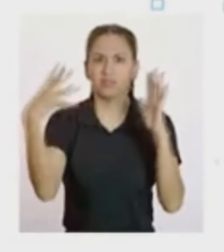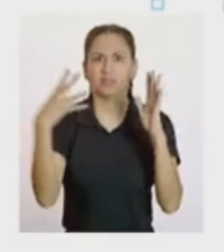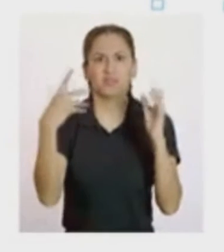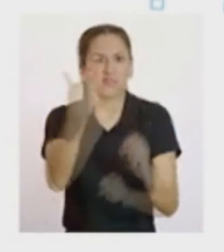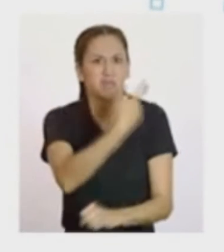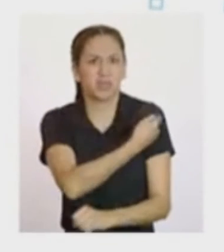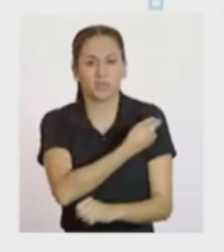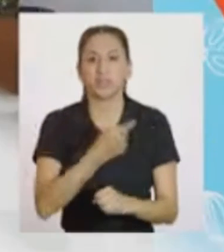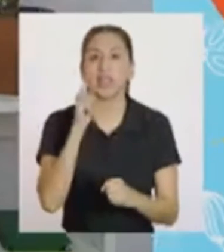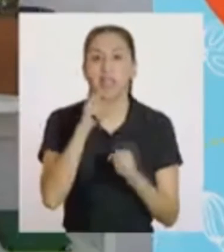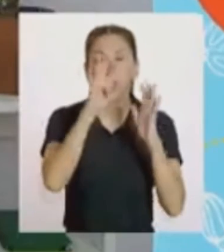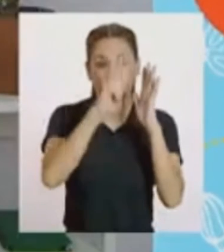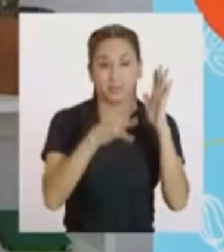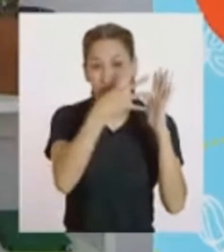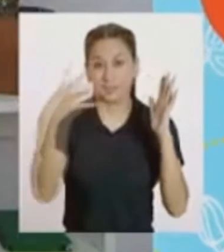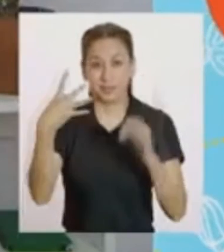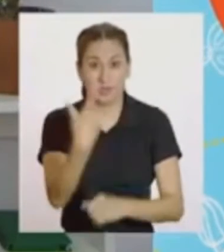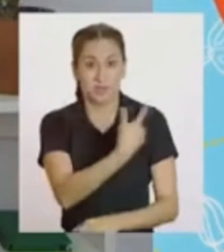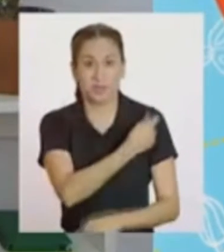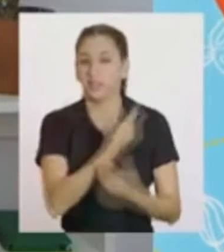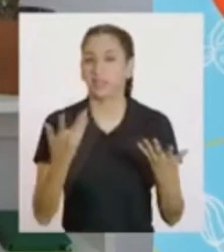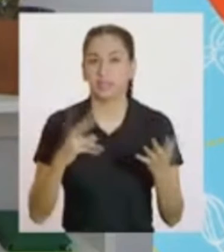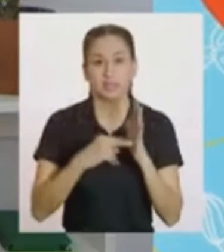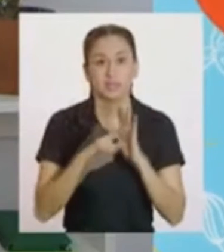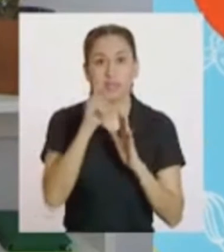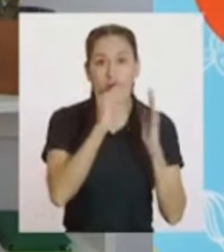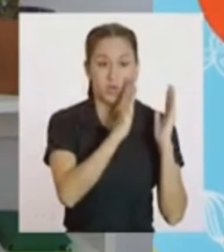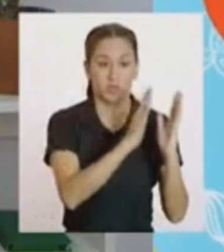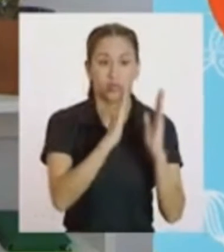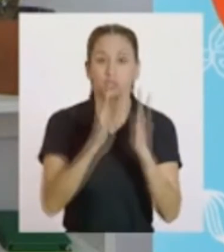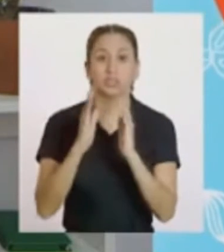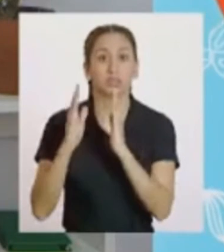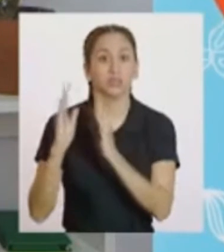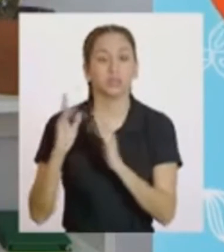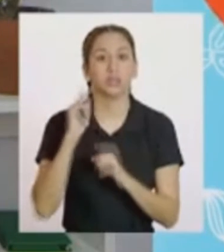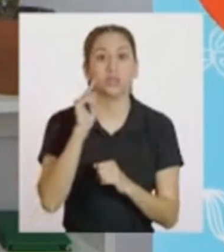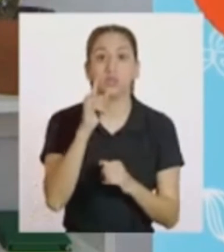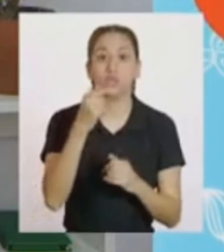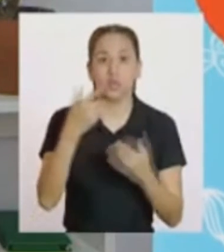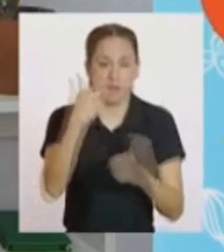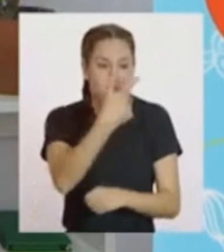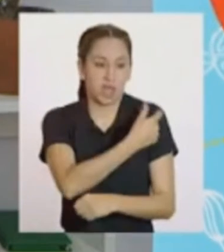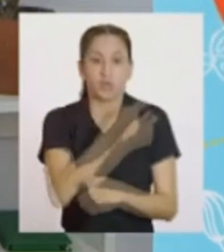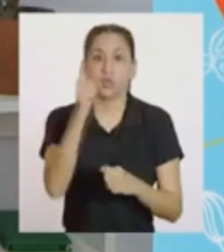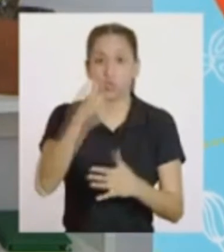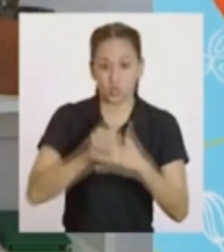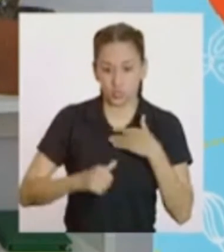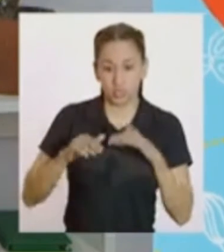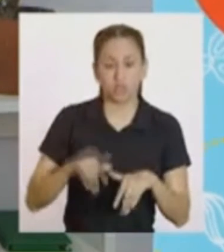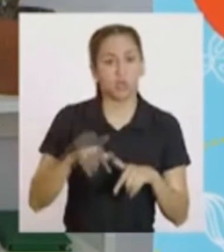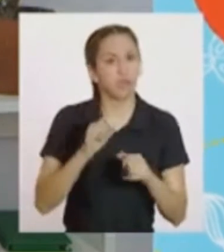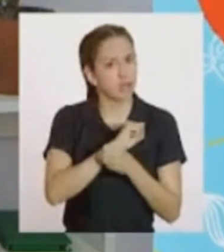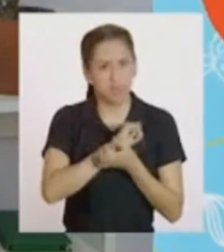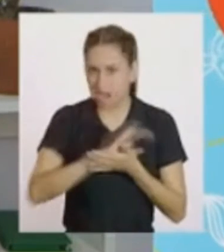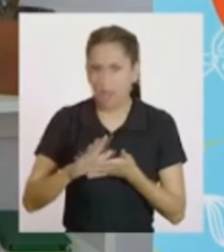Vacunación? El Esquema Nacional de Vacunación es una secuencia de vacunas que tu niño debe recibir. Las vacunas